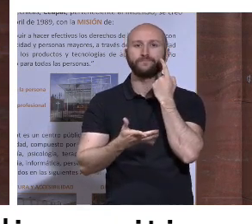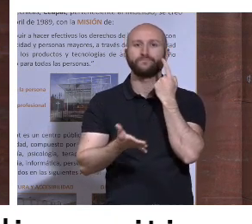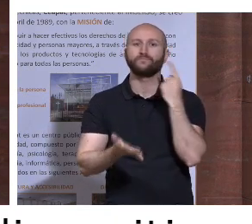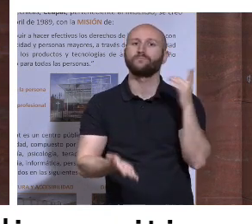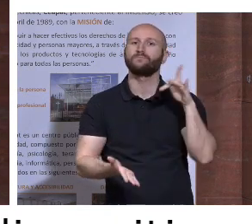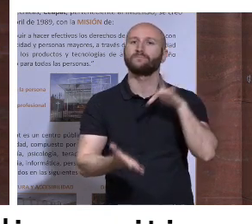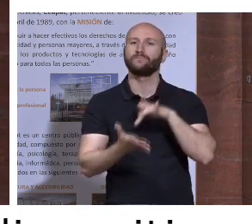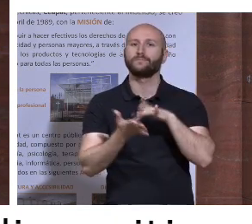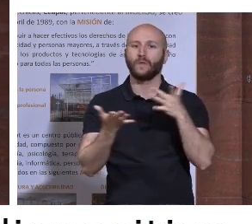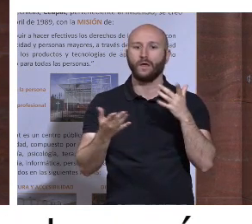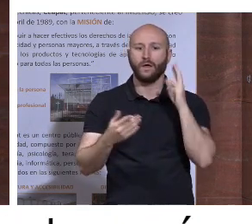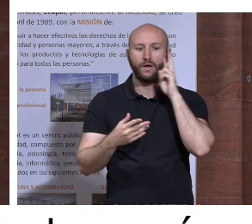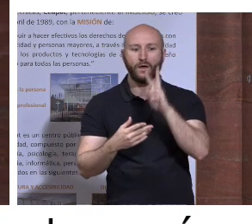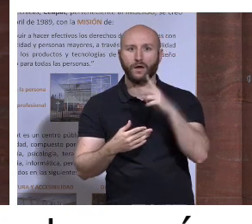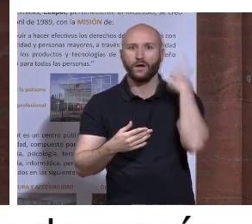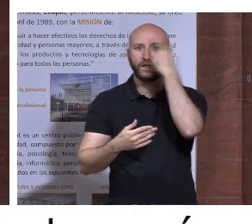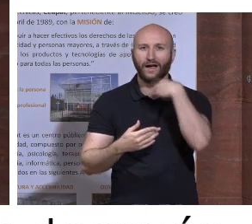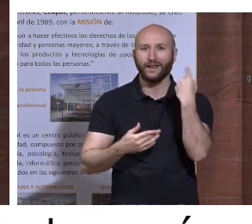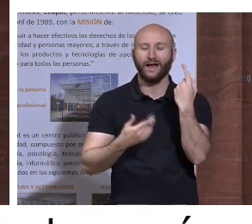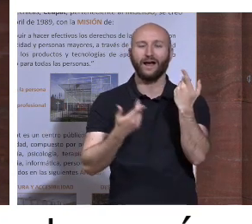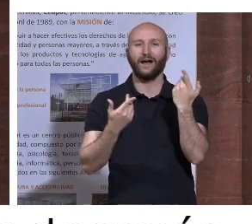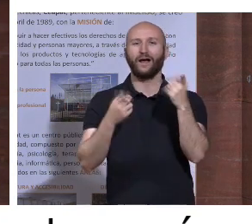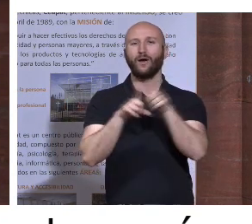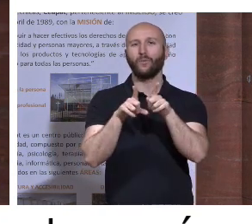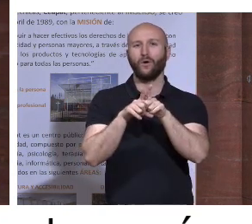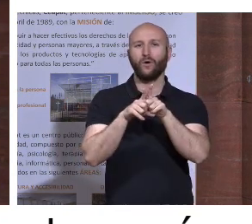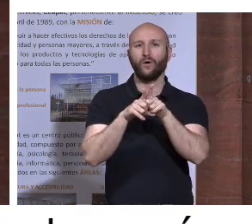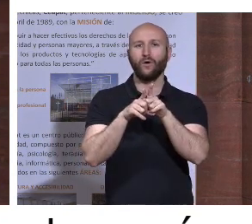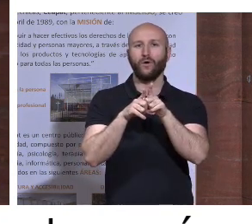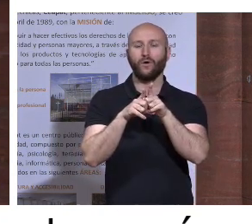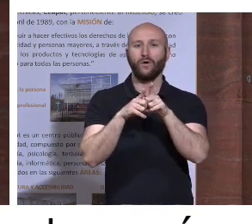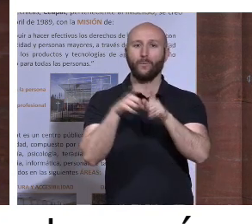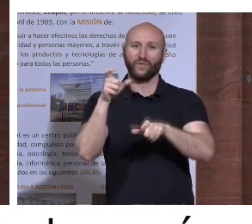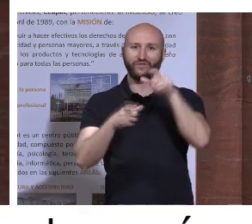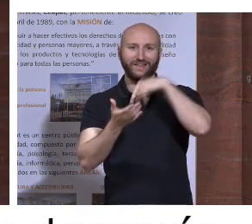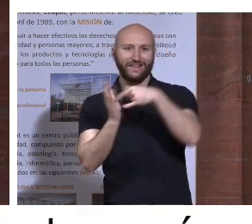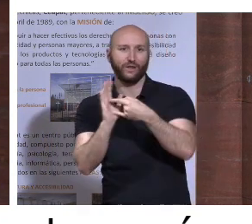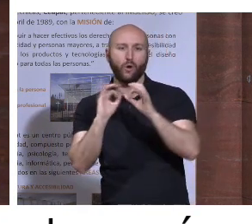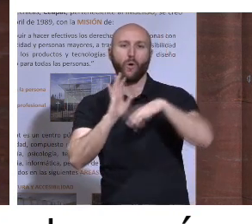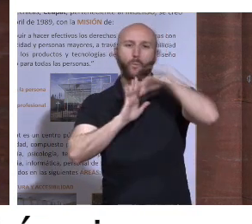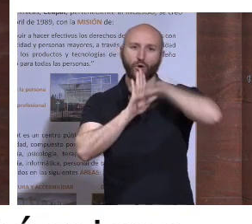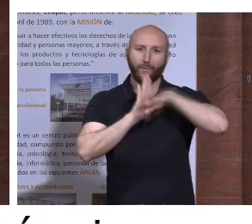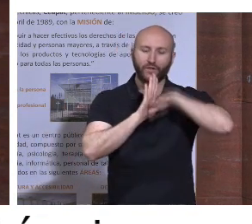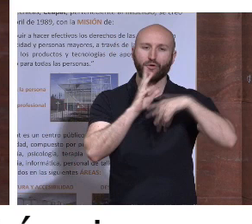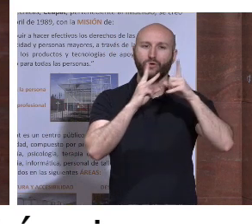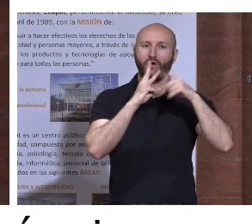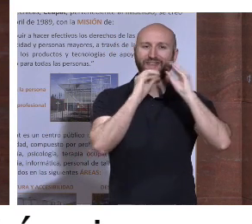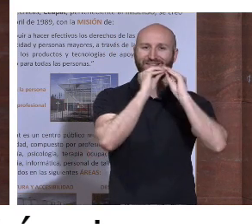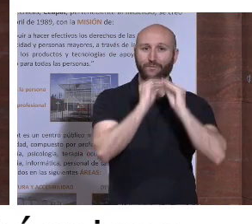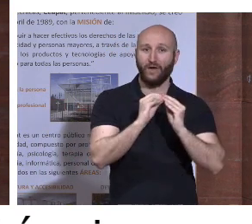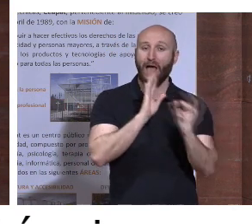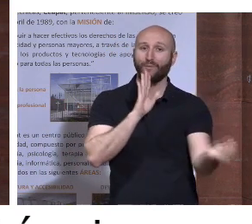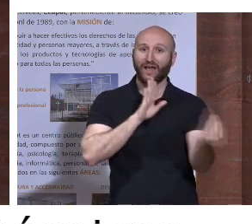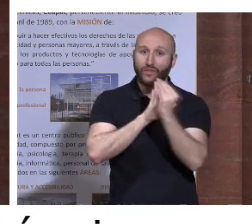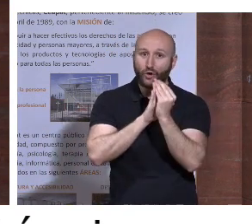la cara y los ojos que abren los técnicos, los programadores, los desarrolladores de aplicaciones,